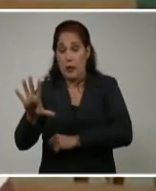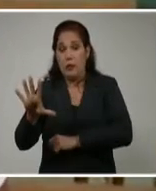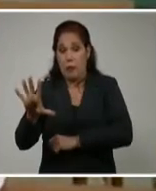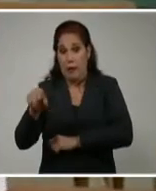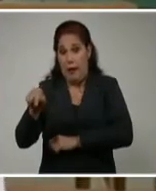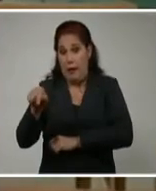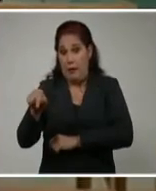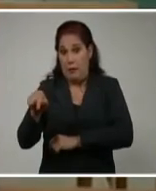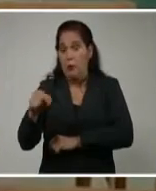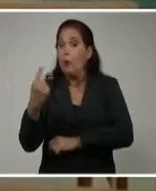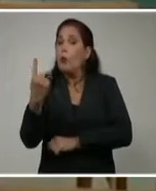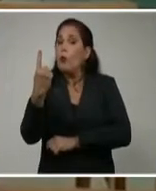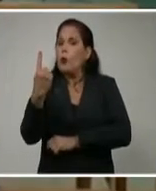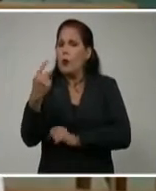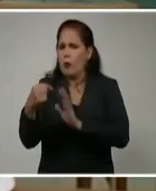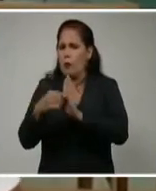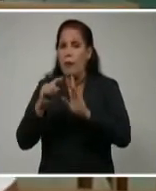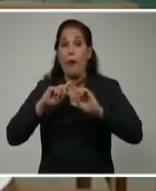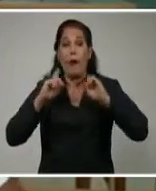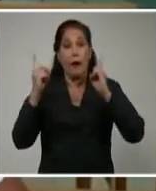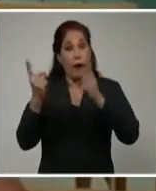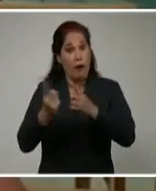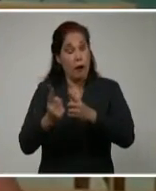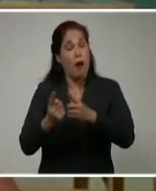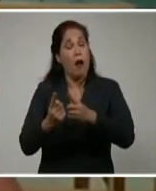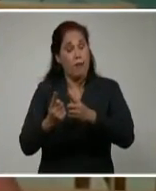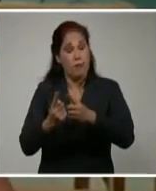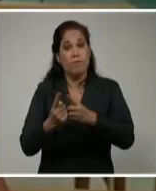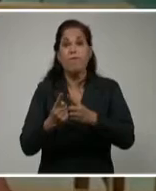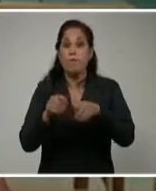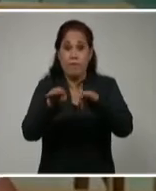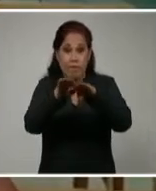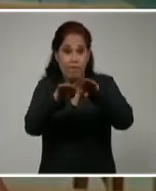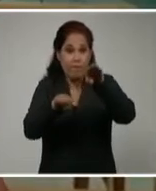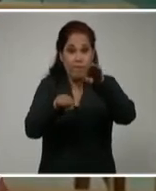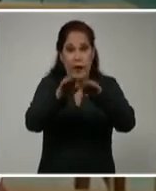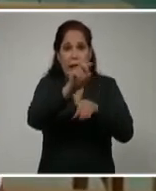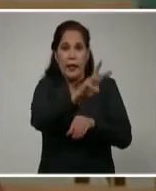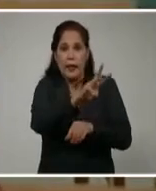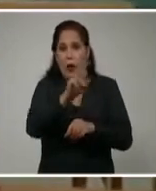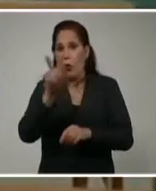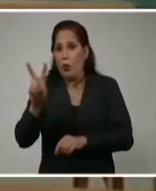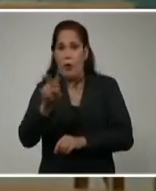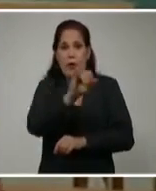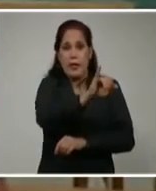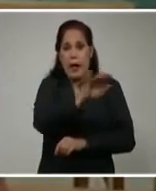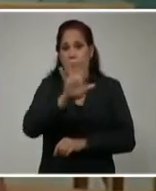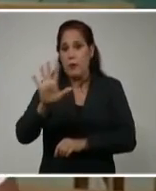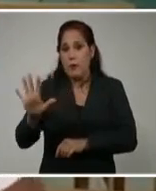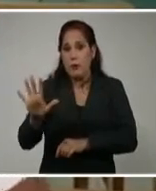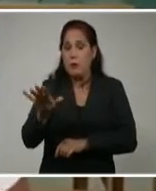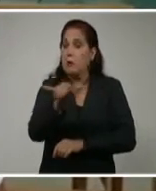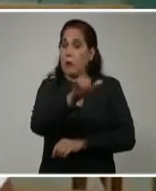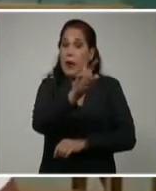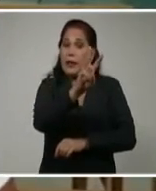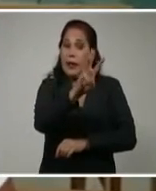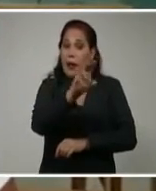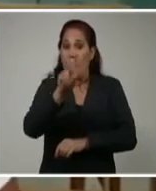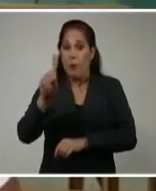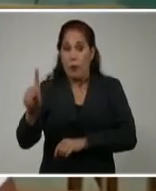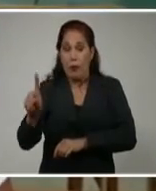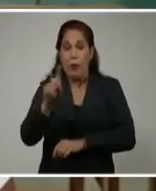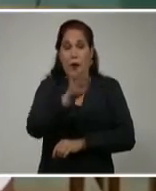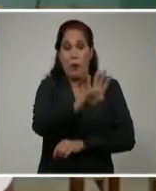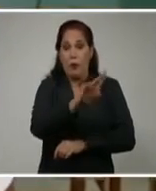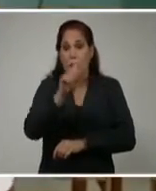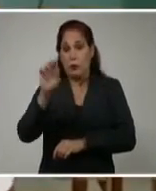desafío, pero la tónica general ha sido de pizarras cerradas, 3 por 2, 6 por 5, también 3 por 1 y 4 por 3